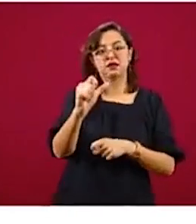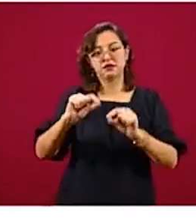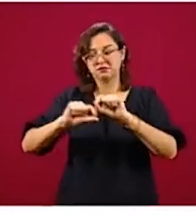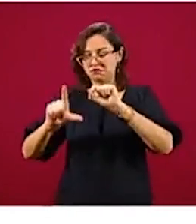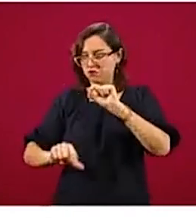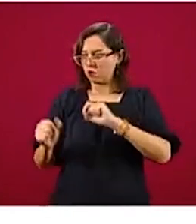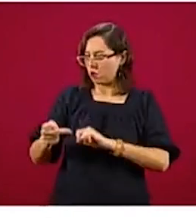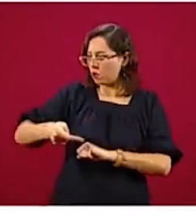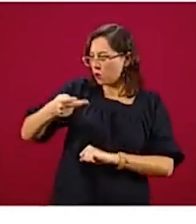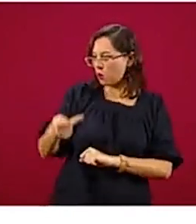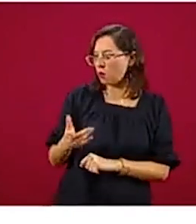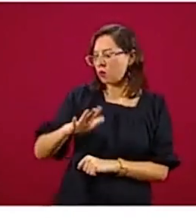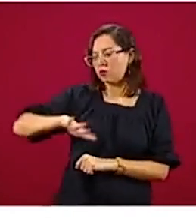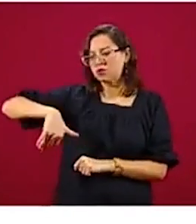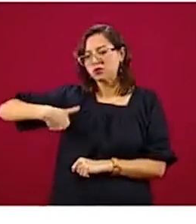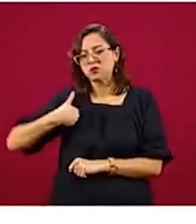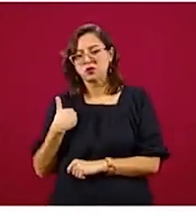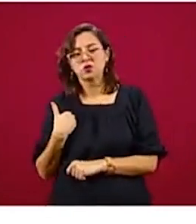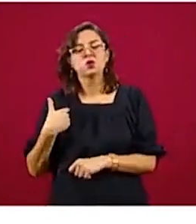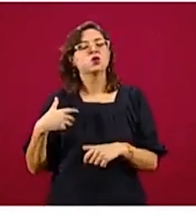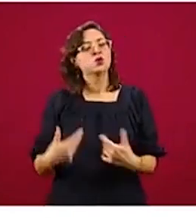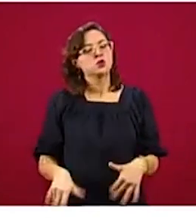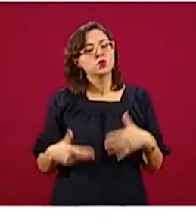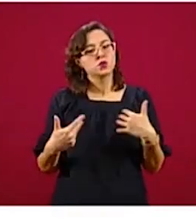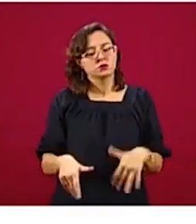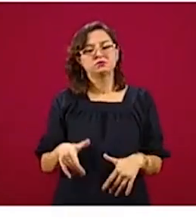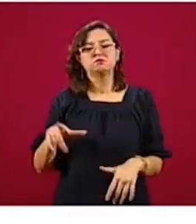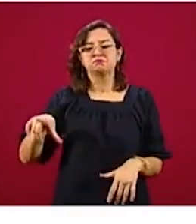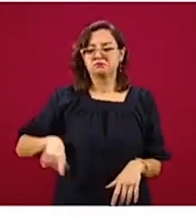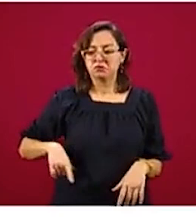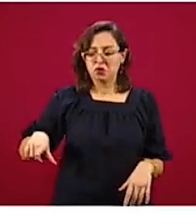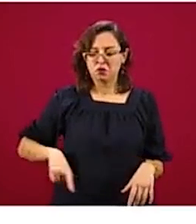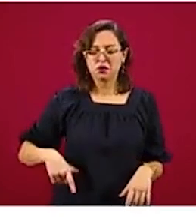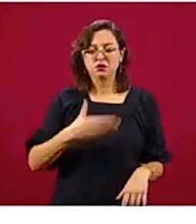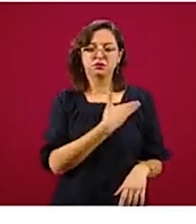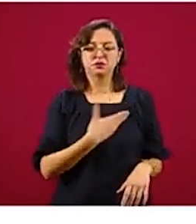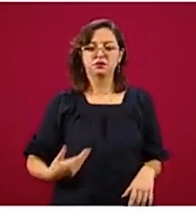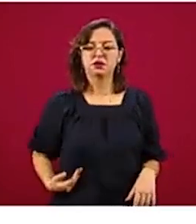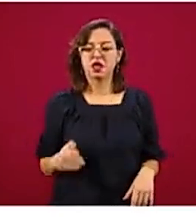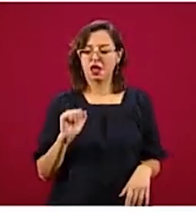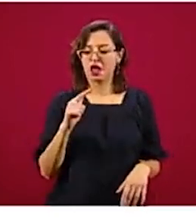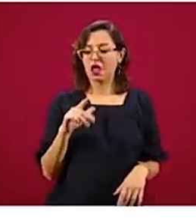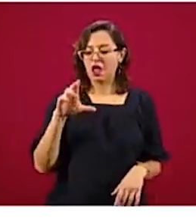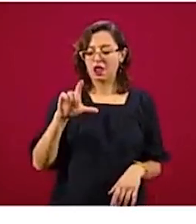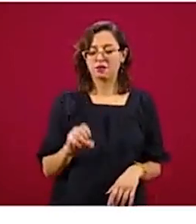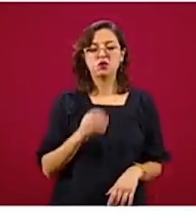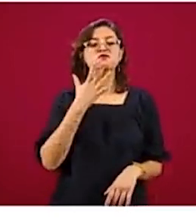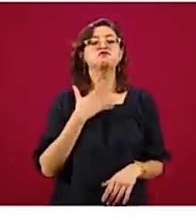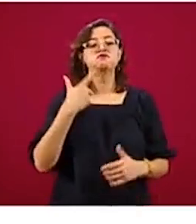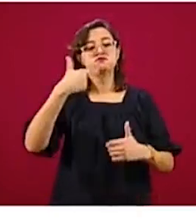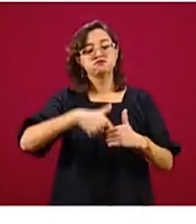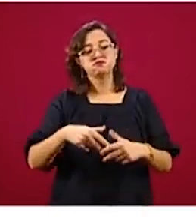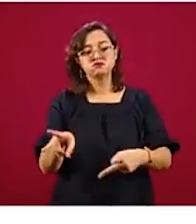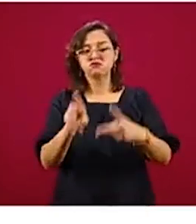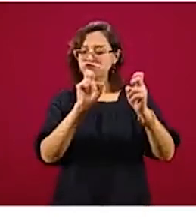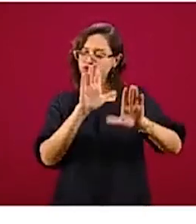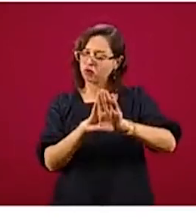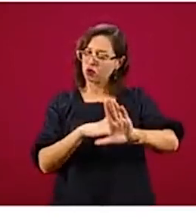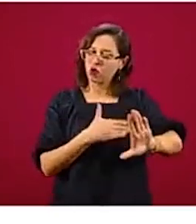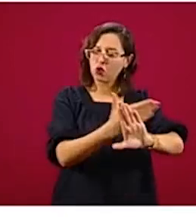representa el combate del gobierno del presidente de lópez obrador al robo de combustibles